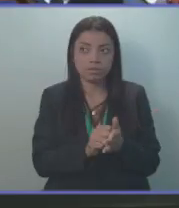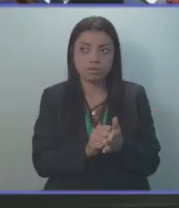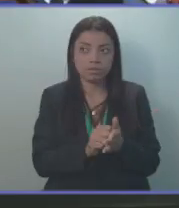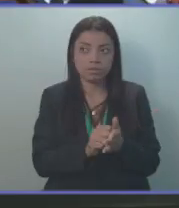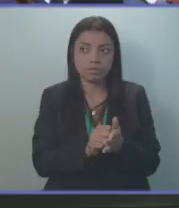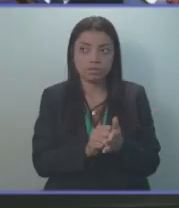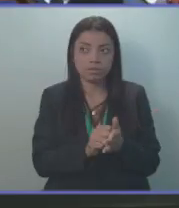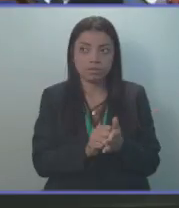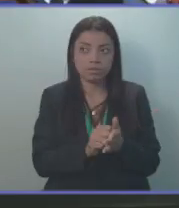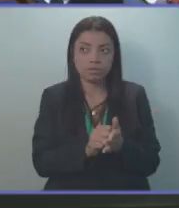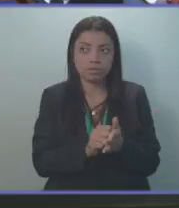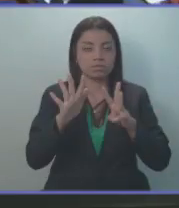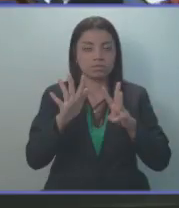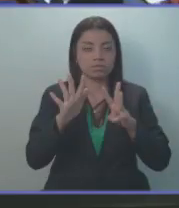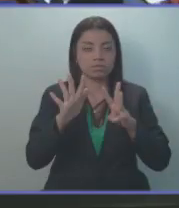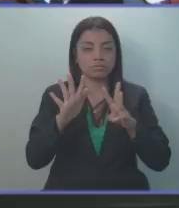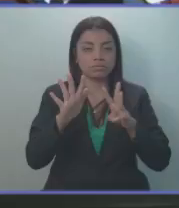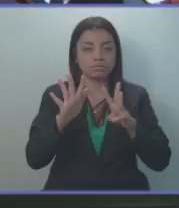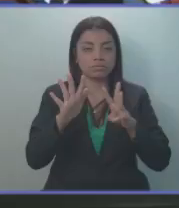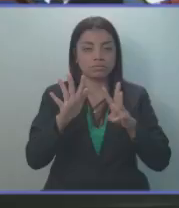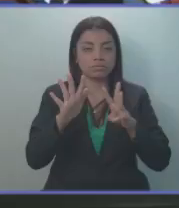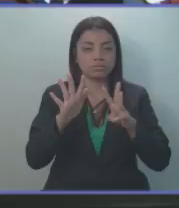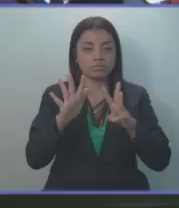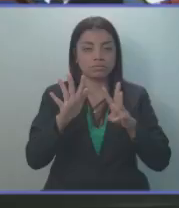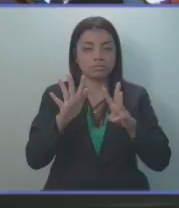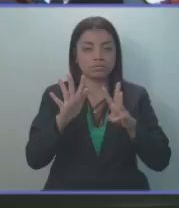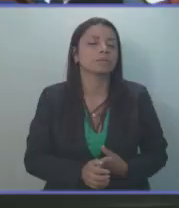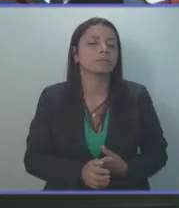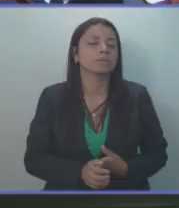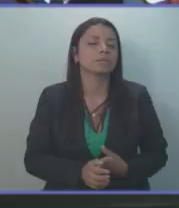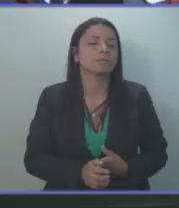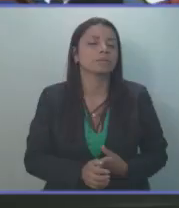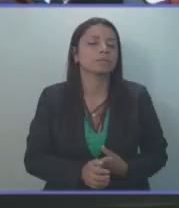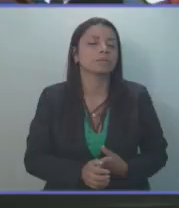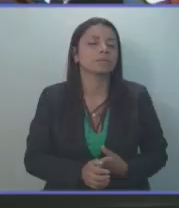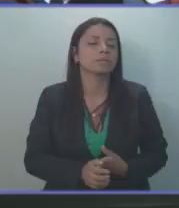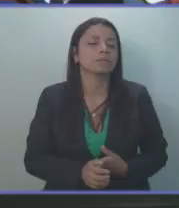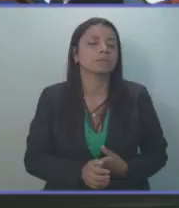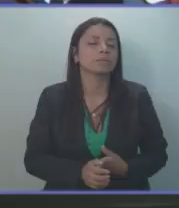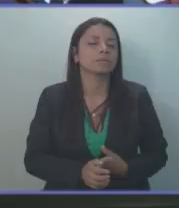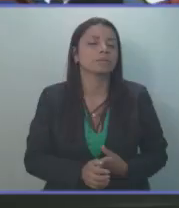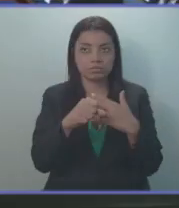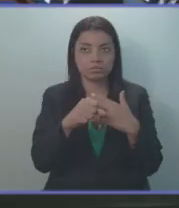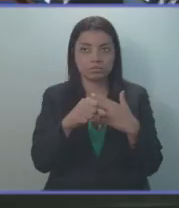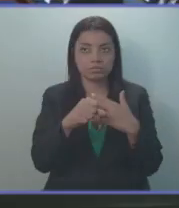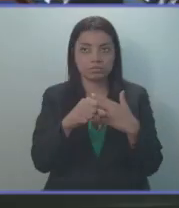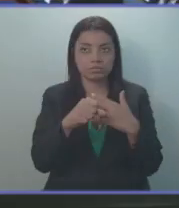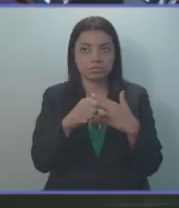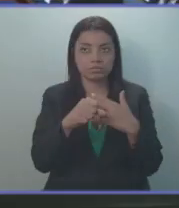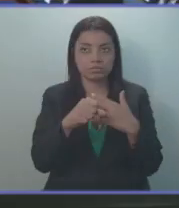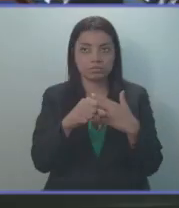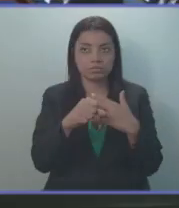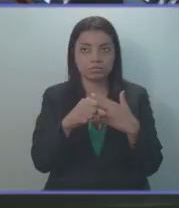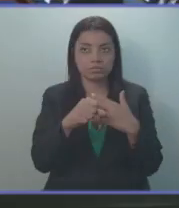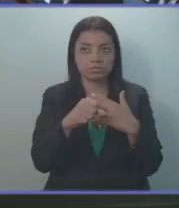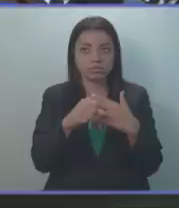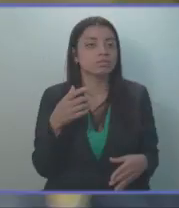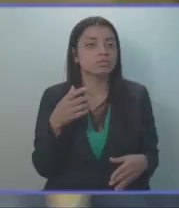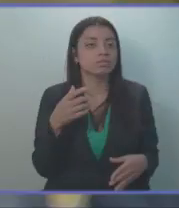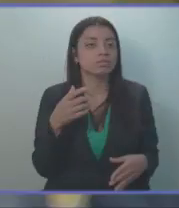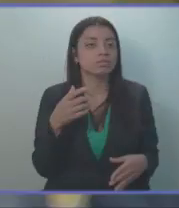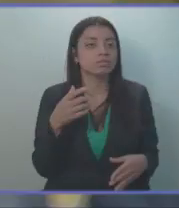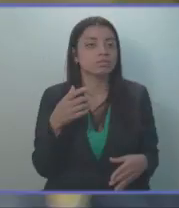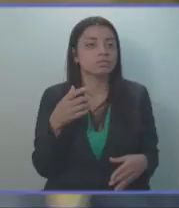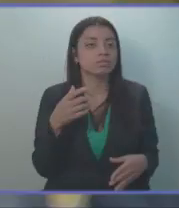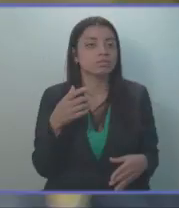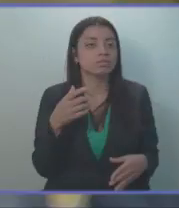Salvador, 18 de septiembre del 2018. Señores secretarios, honorable Junta Directiva presente. Dictamen